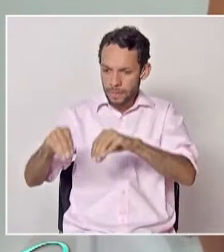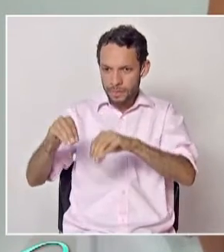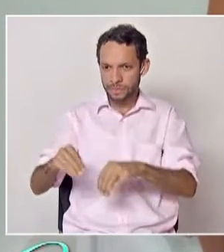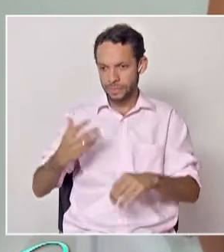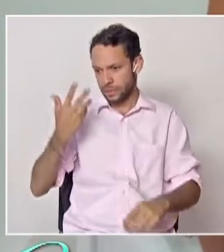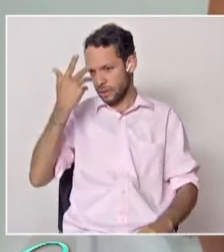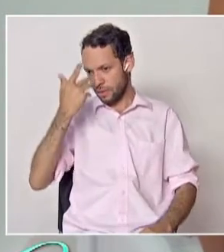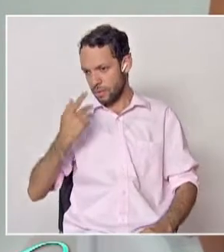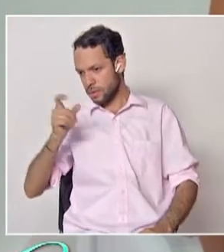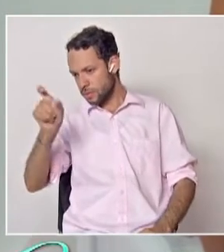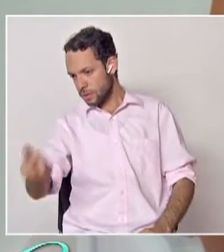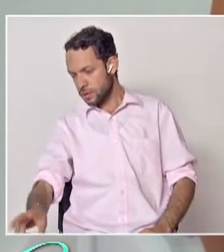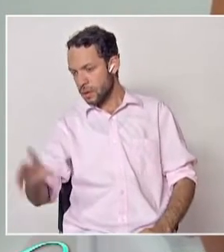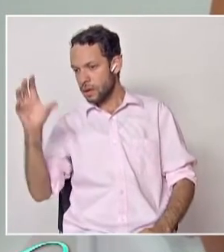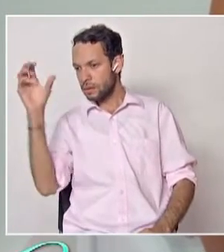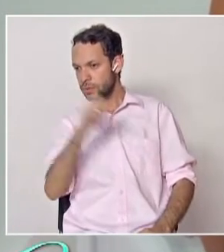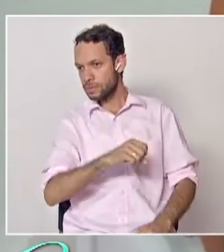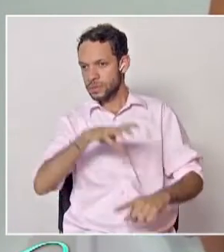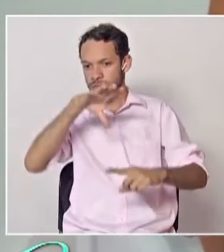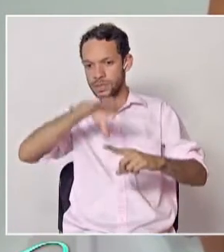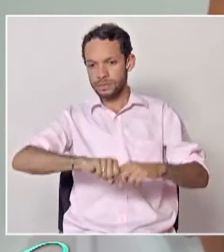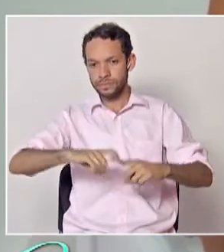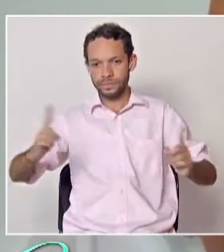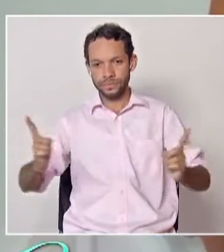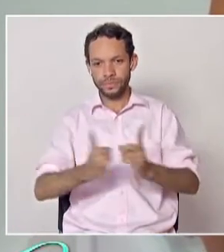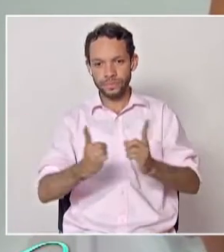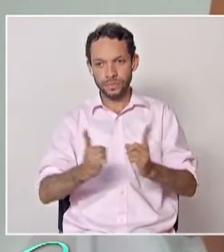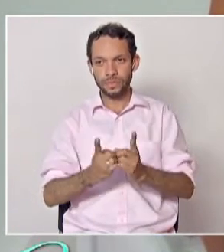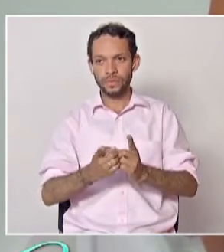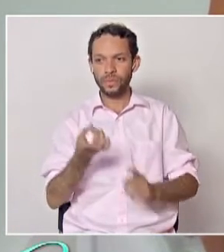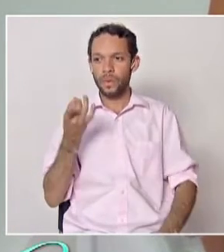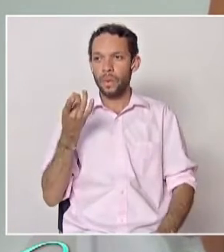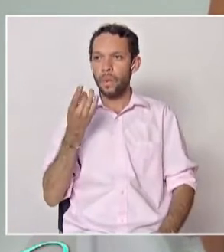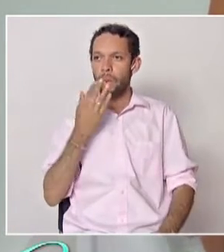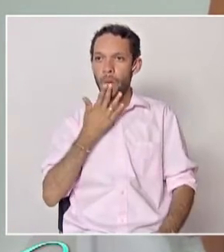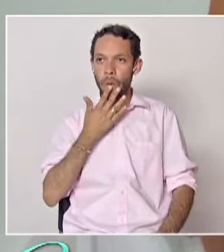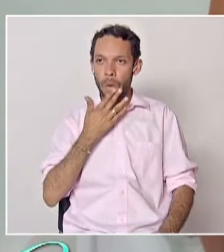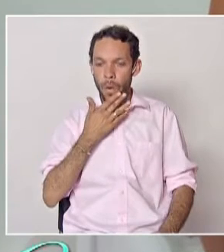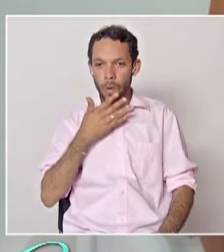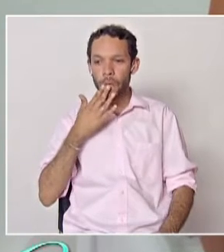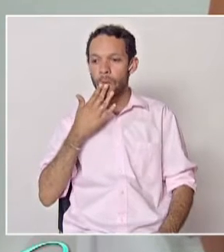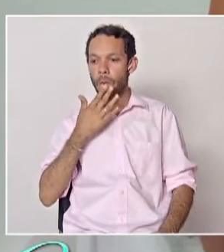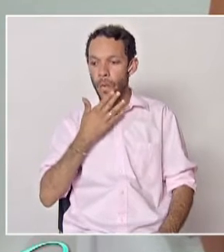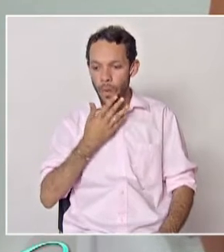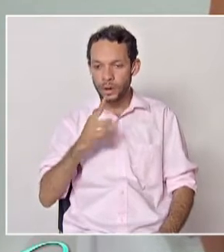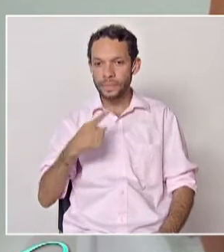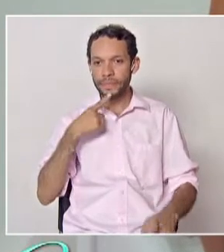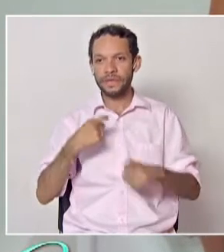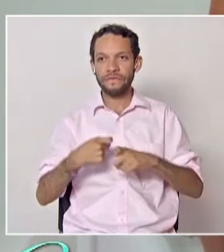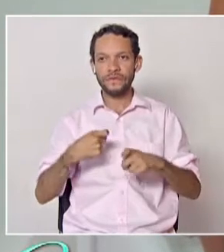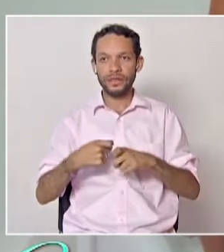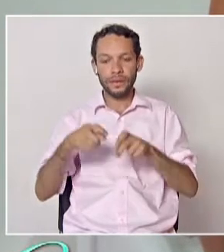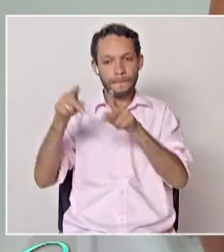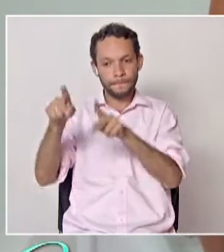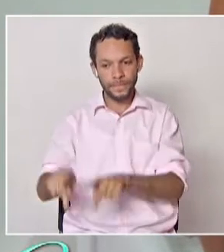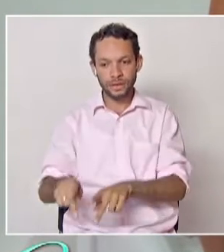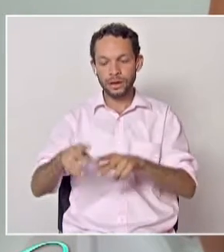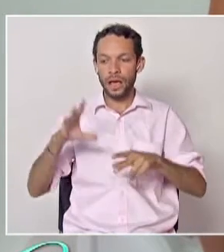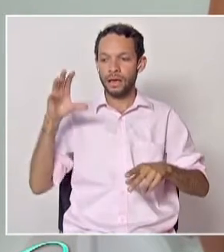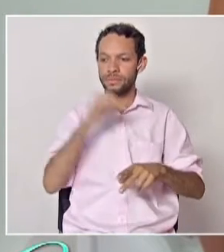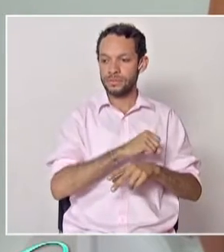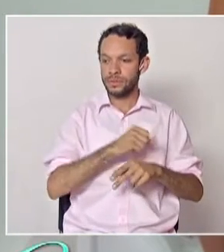o por lo menos para que ustedes digan, tienen que consultar los cambios de coloración, que es otra cosa importante que debemos de